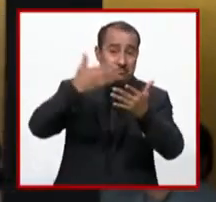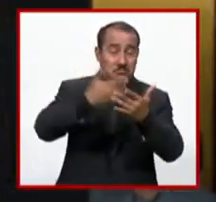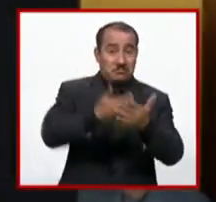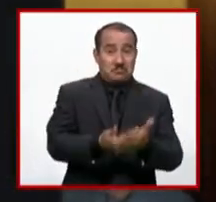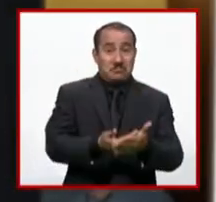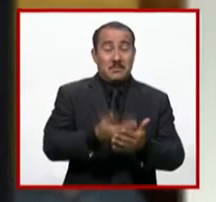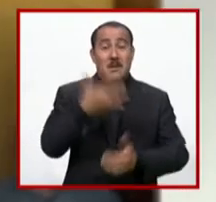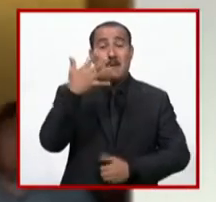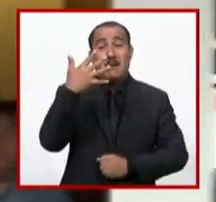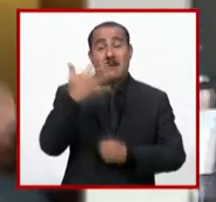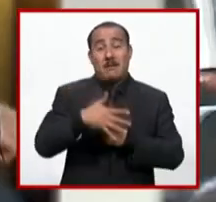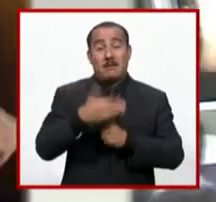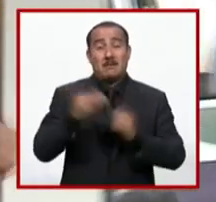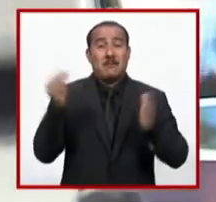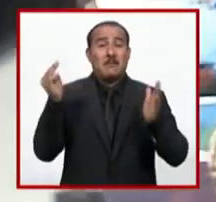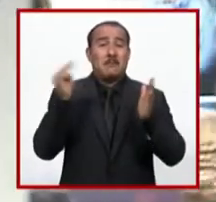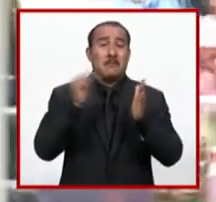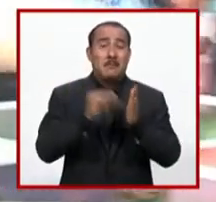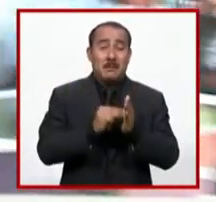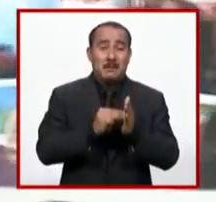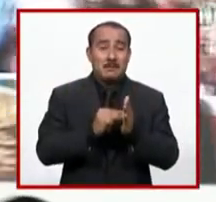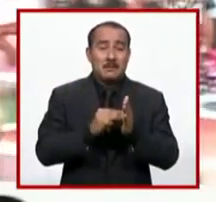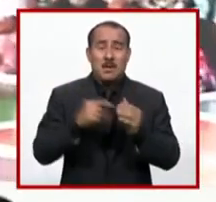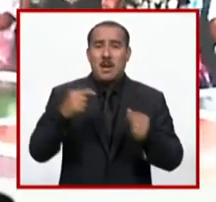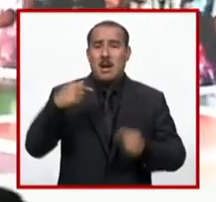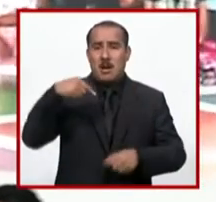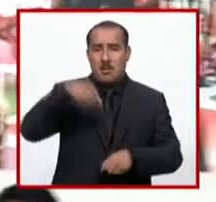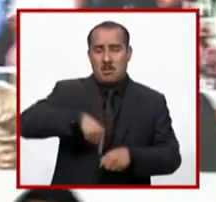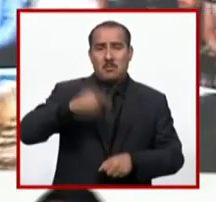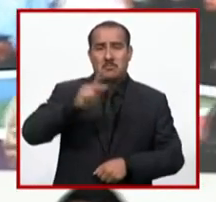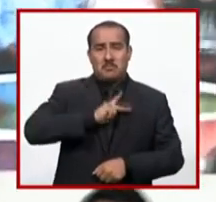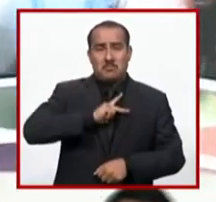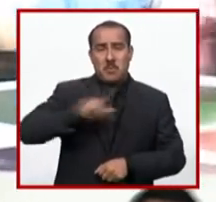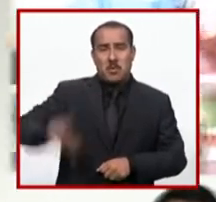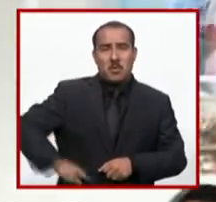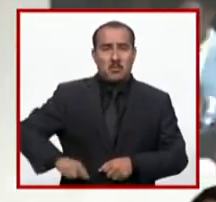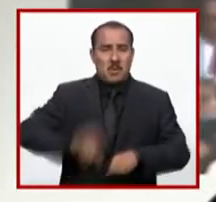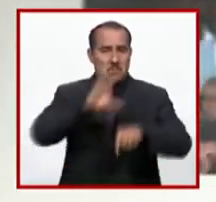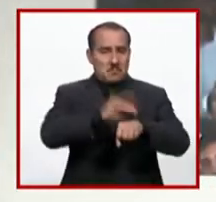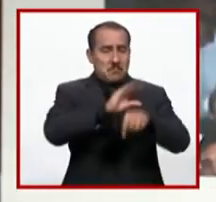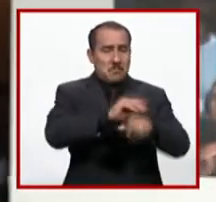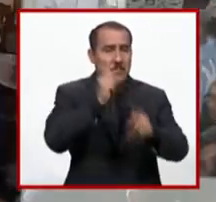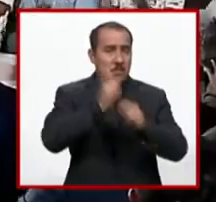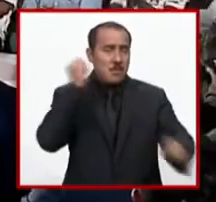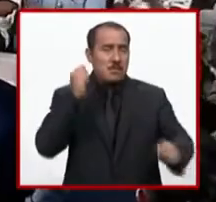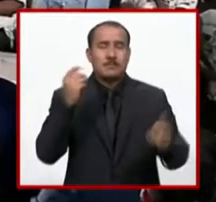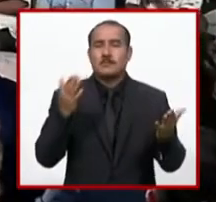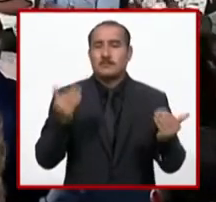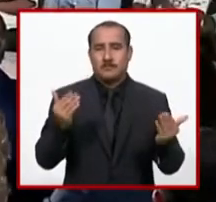otorgaron 15 mil. En este gobierno no hemos dado una sola concesión en los 3 años de mi gobierno.